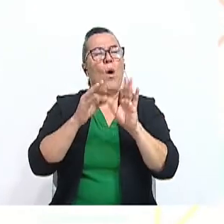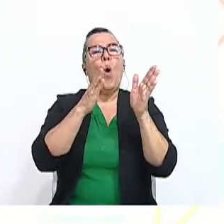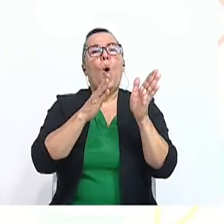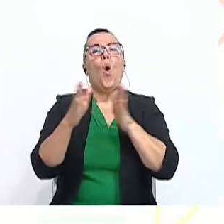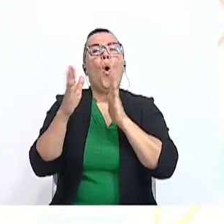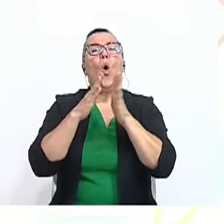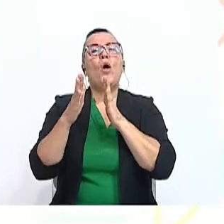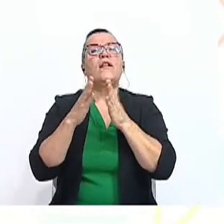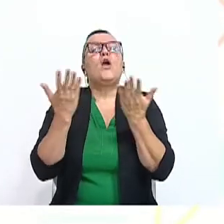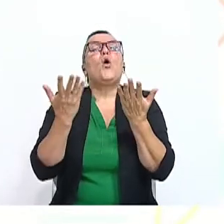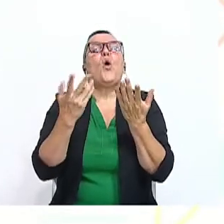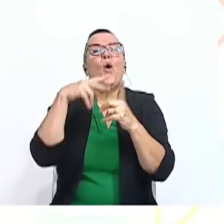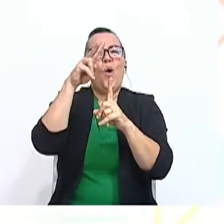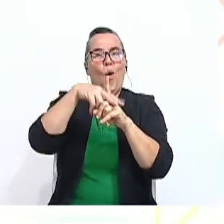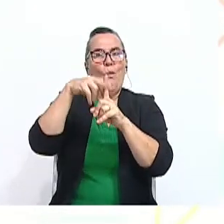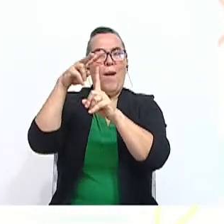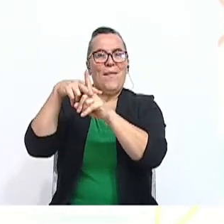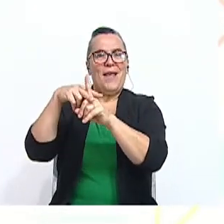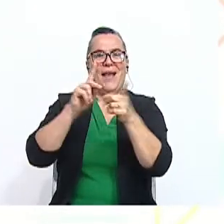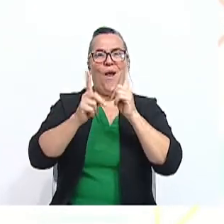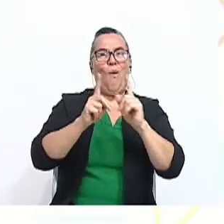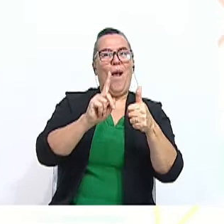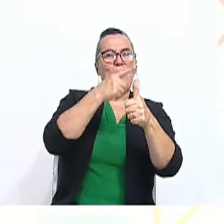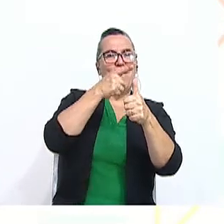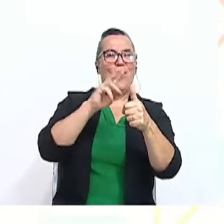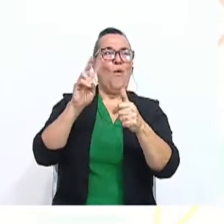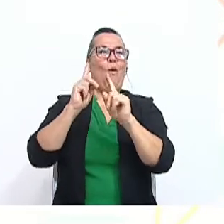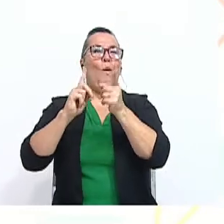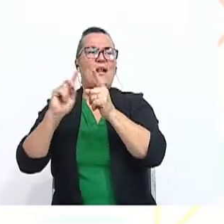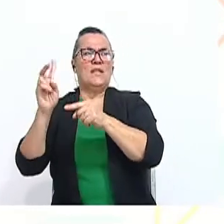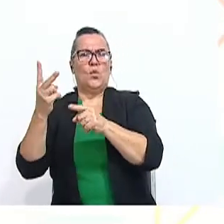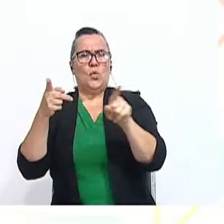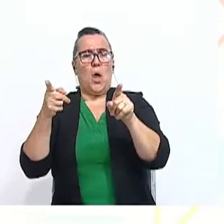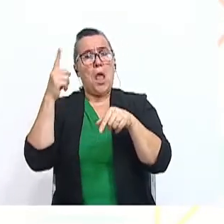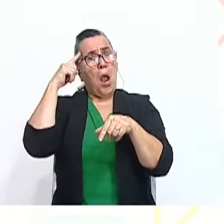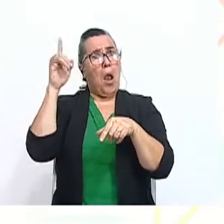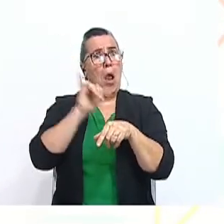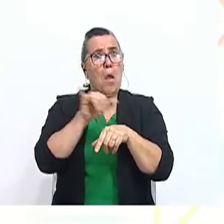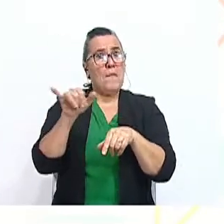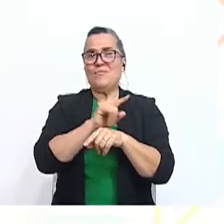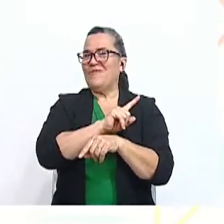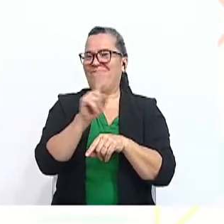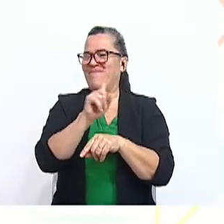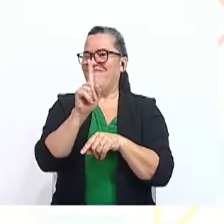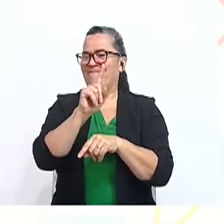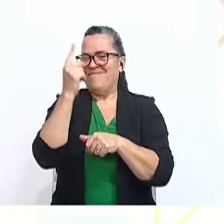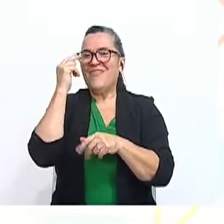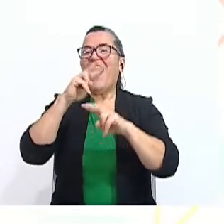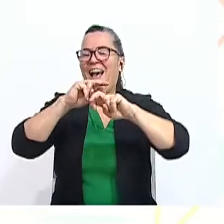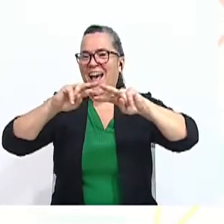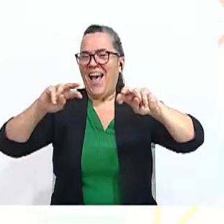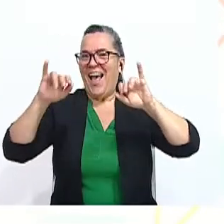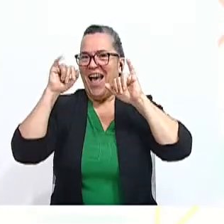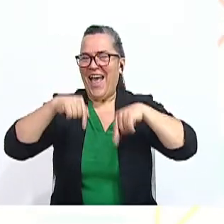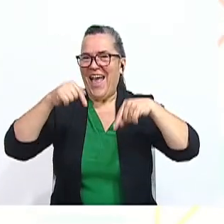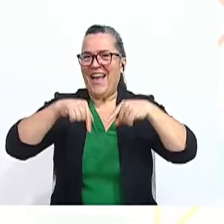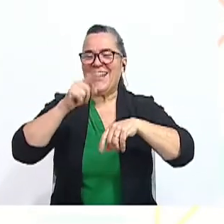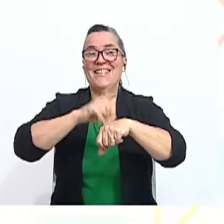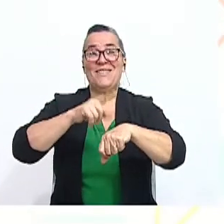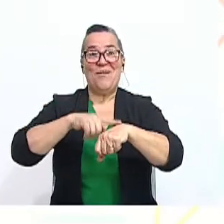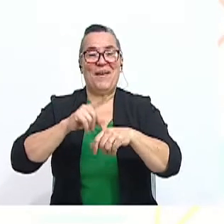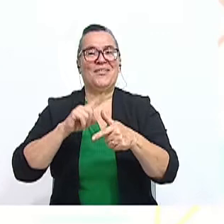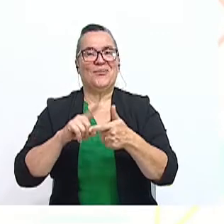en que te lo apliquen. ¿En serio? Ella pensaba que era lo mismo. Pues eso vamos a comenzar a analizar en este